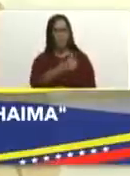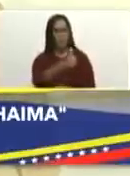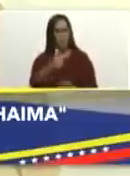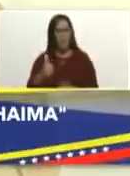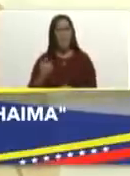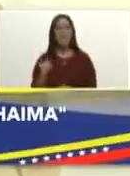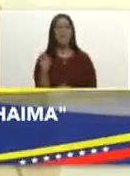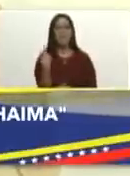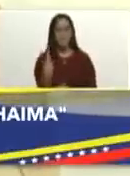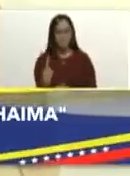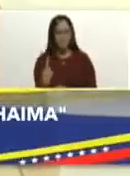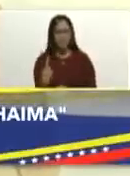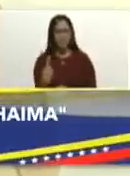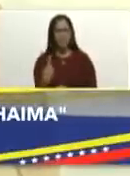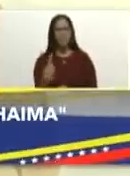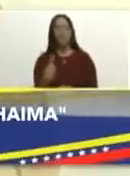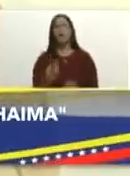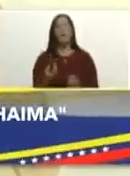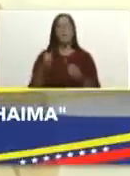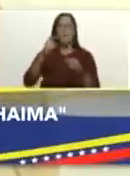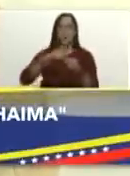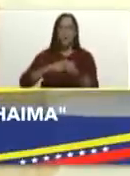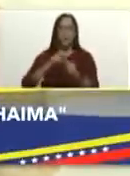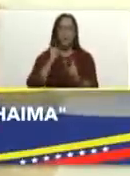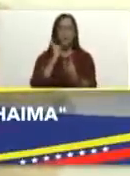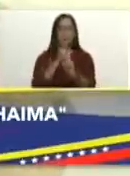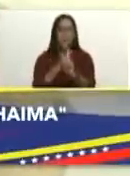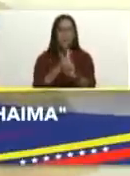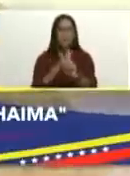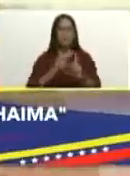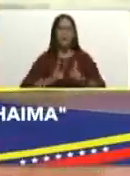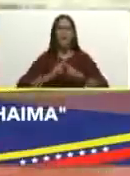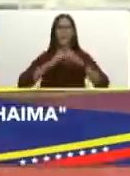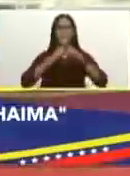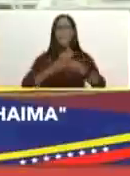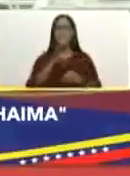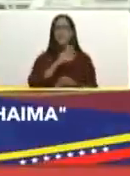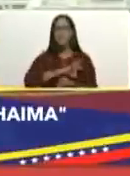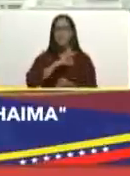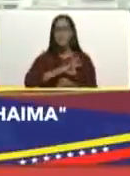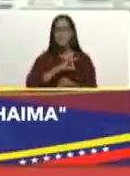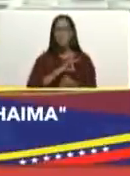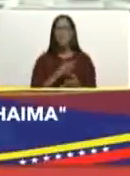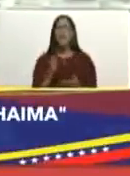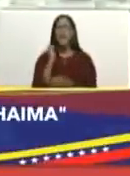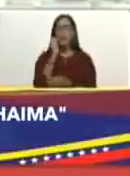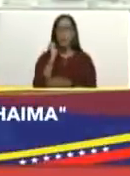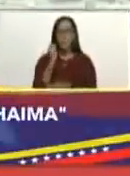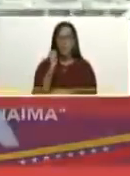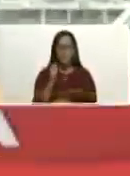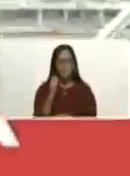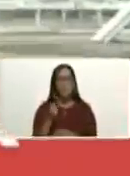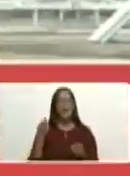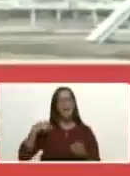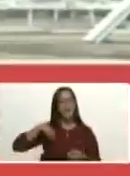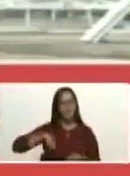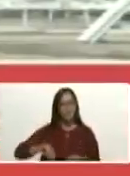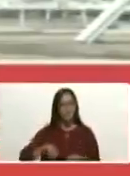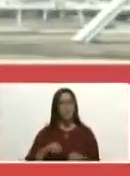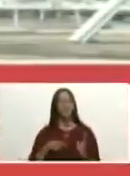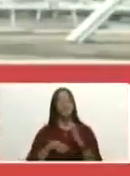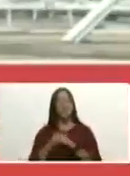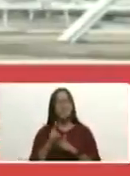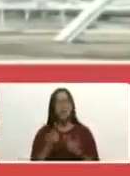primera, vincularlo directamente a las prestaciones sociales, a los pensionados, a los salarios, y vamos a